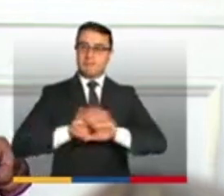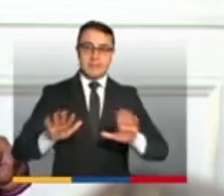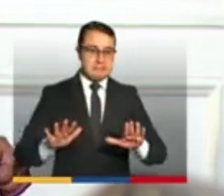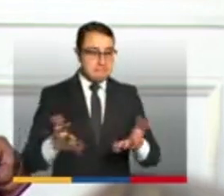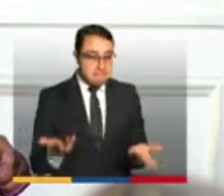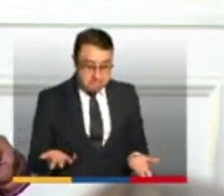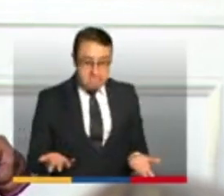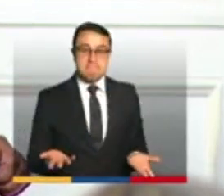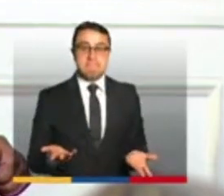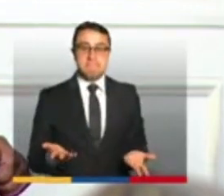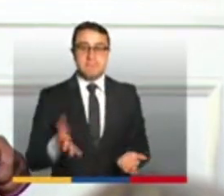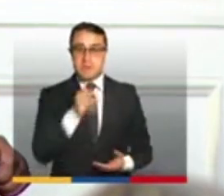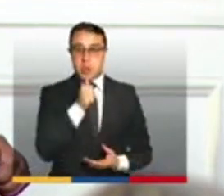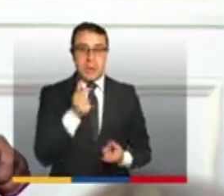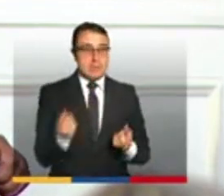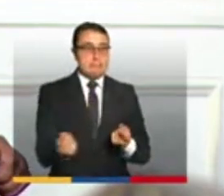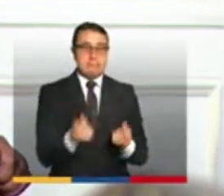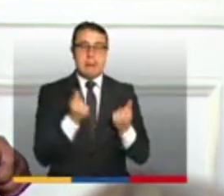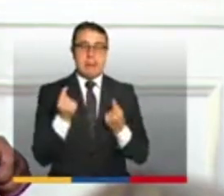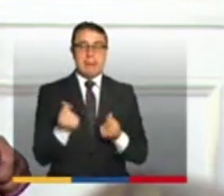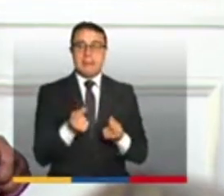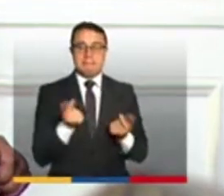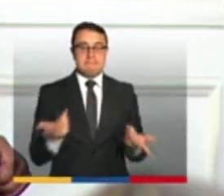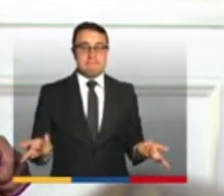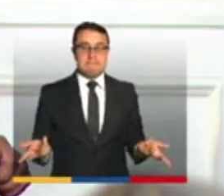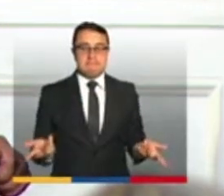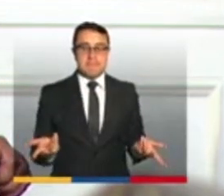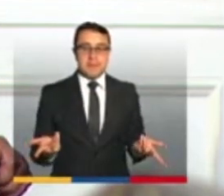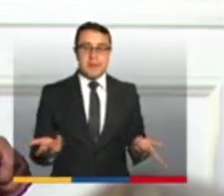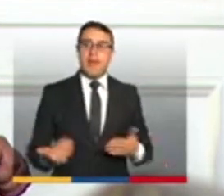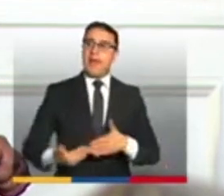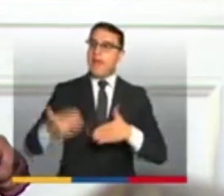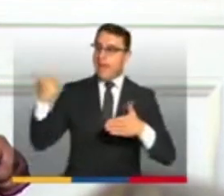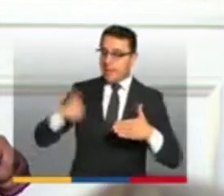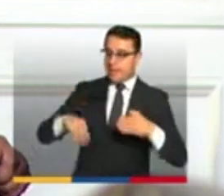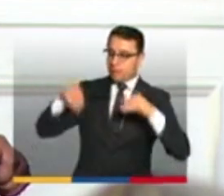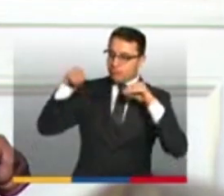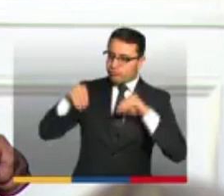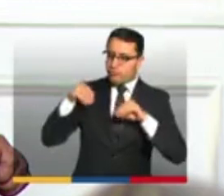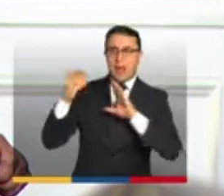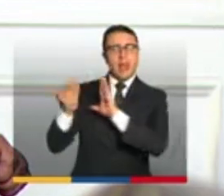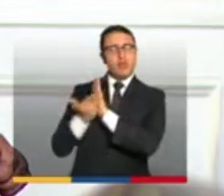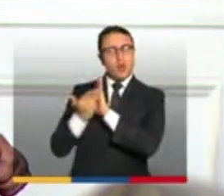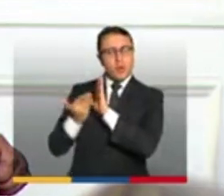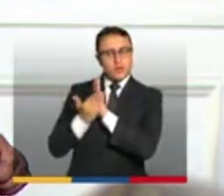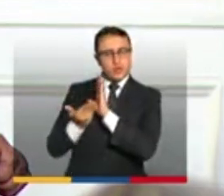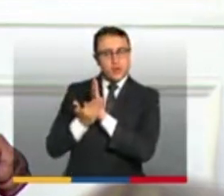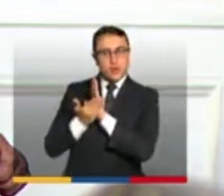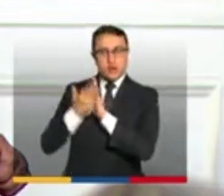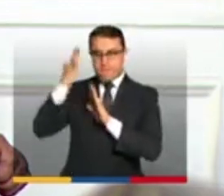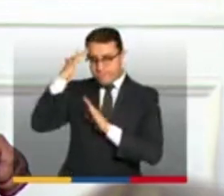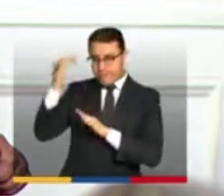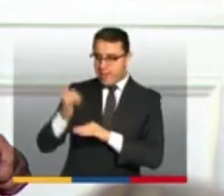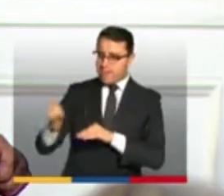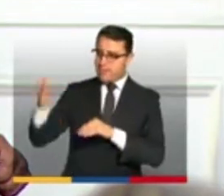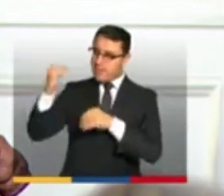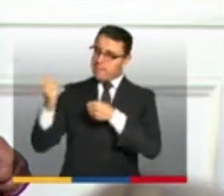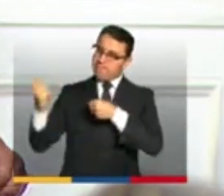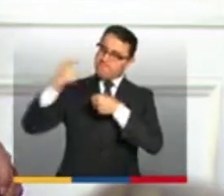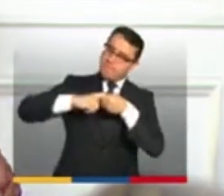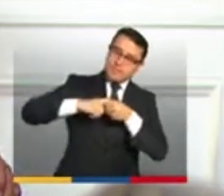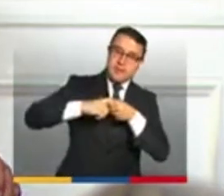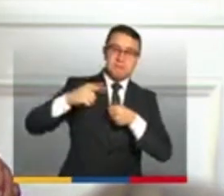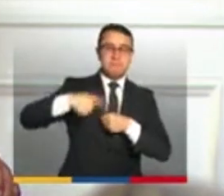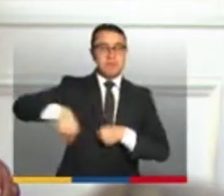tirados. Y nunca hubo una preparación de ellos, nunca se ligó a la academia, nunca se les permitió